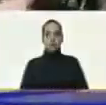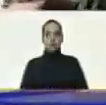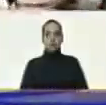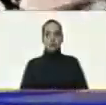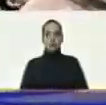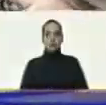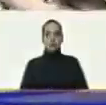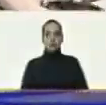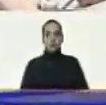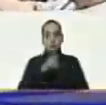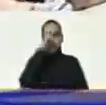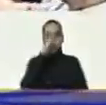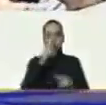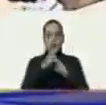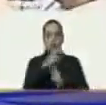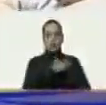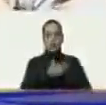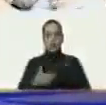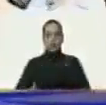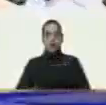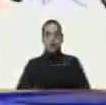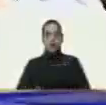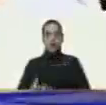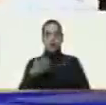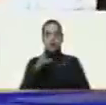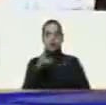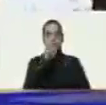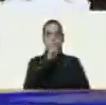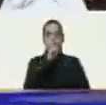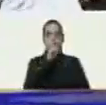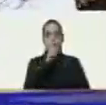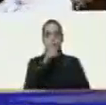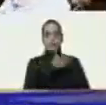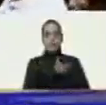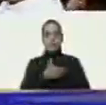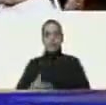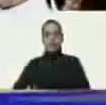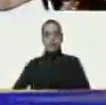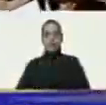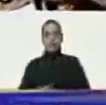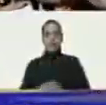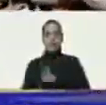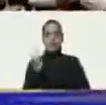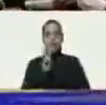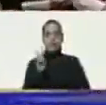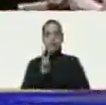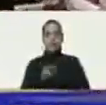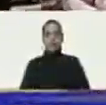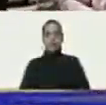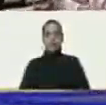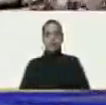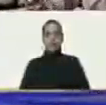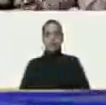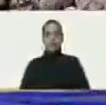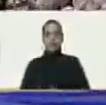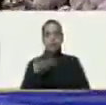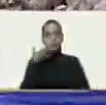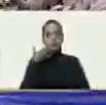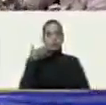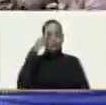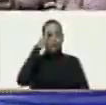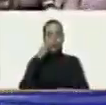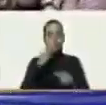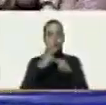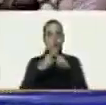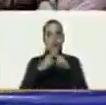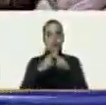Excelentísimo presidente de la República Bolivariana de Venezuela, Nicolás Maduro Moros. Distinguido ministro del Poder